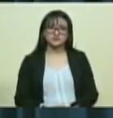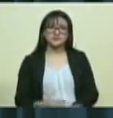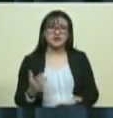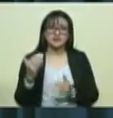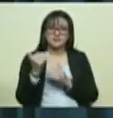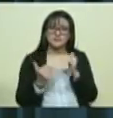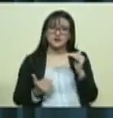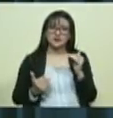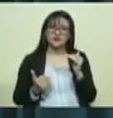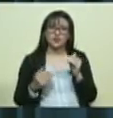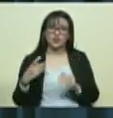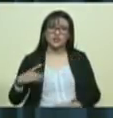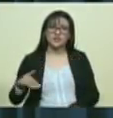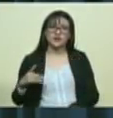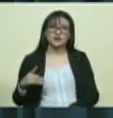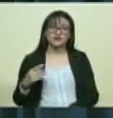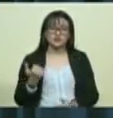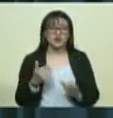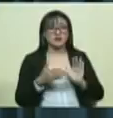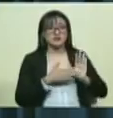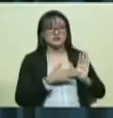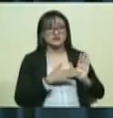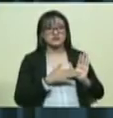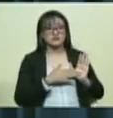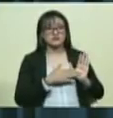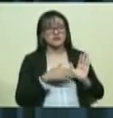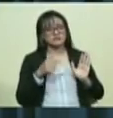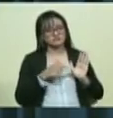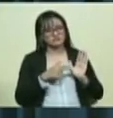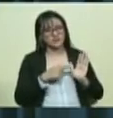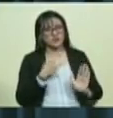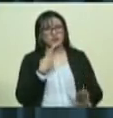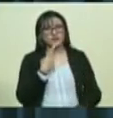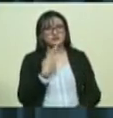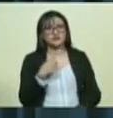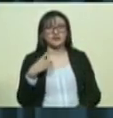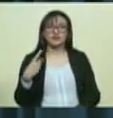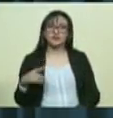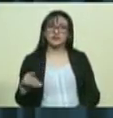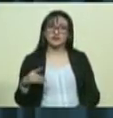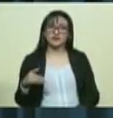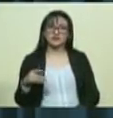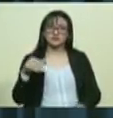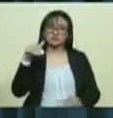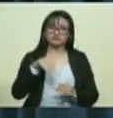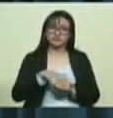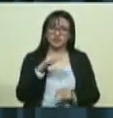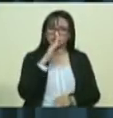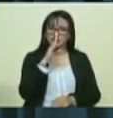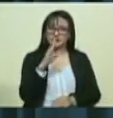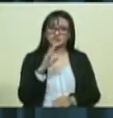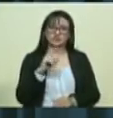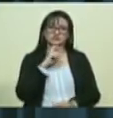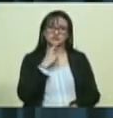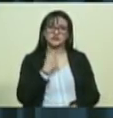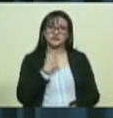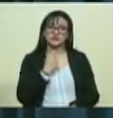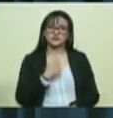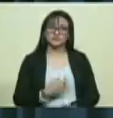disminuya los derechos que están contenidos y aquí está claramente establecido el derecho al sufragio directo universal y secreto